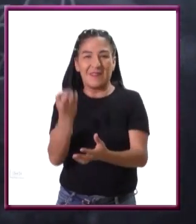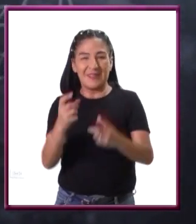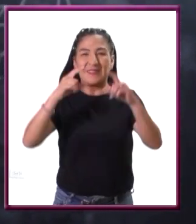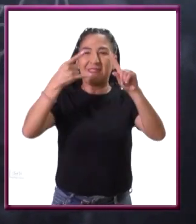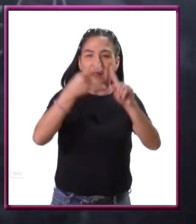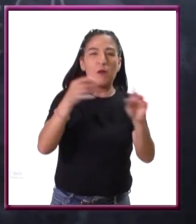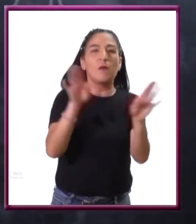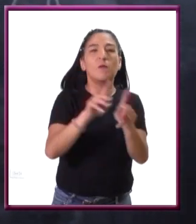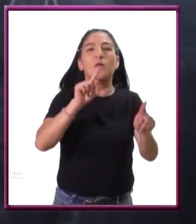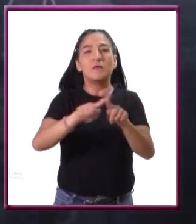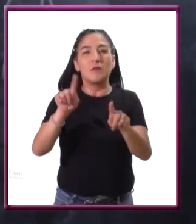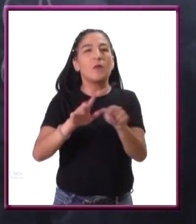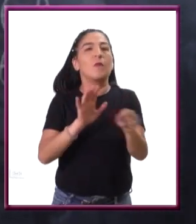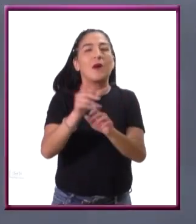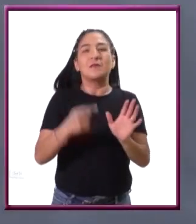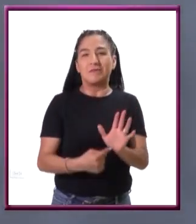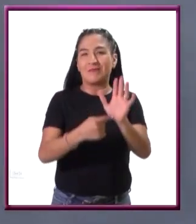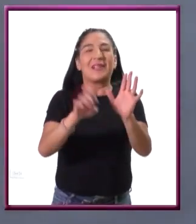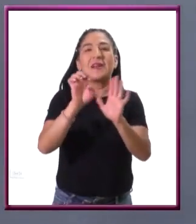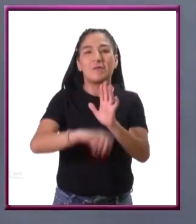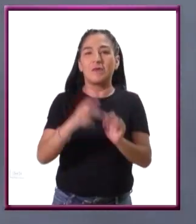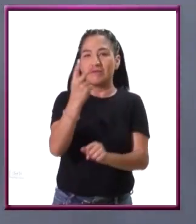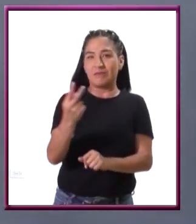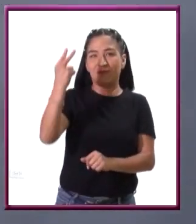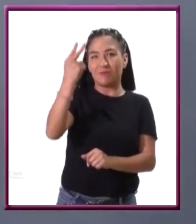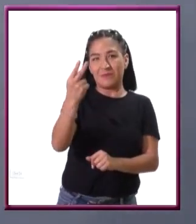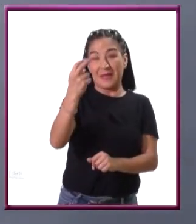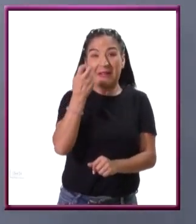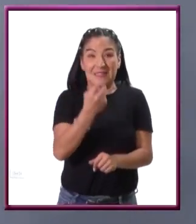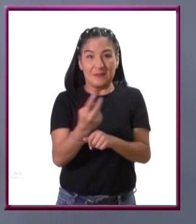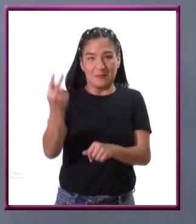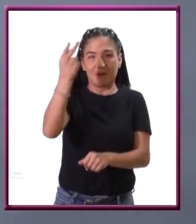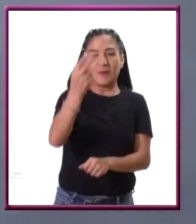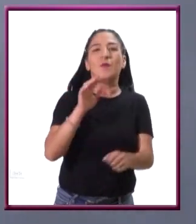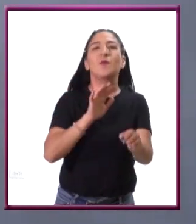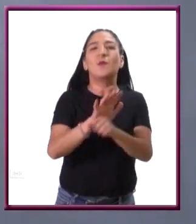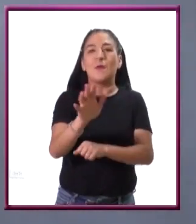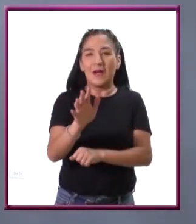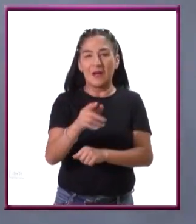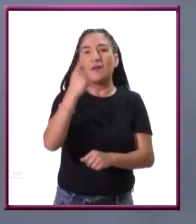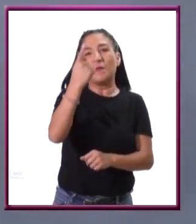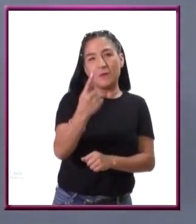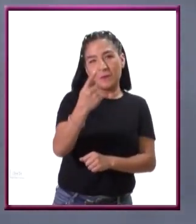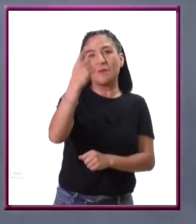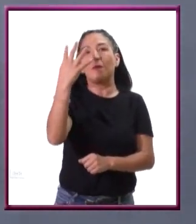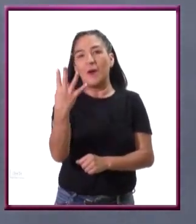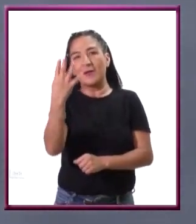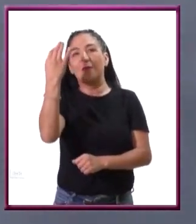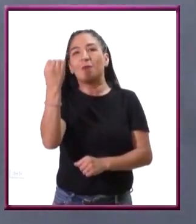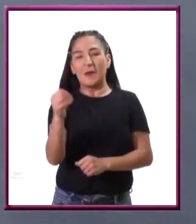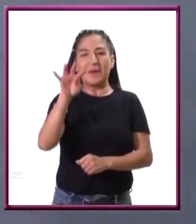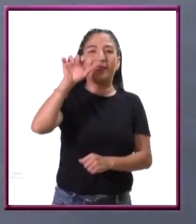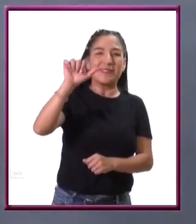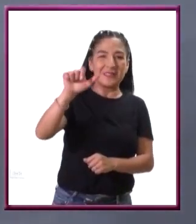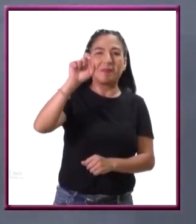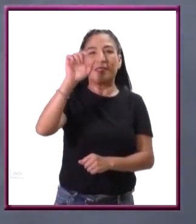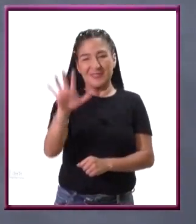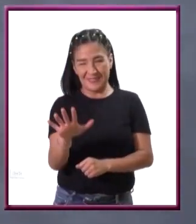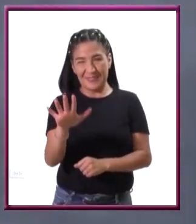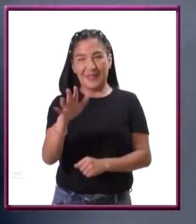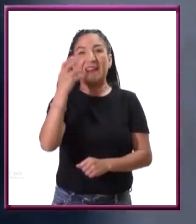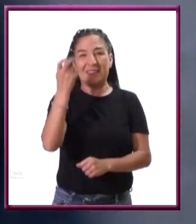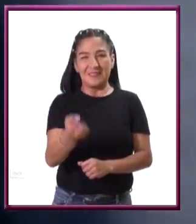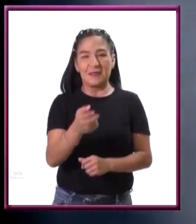exponente, digamos al cuadrado, y entonces ahí vamos teniendo los cuadrados, ¿no? 1, 4, 9, 16, 25. Empieza